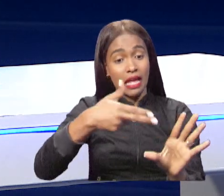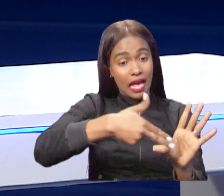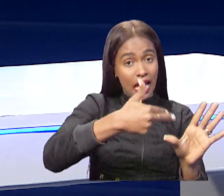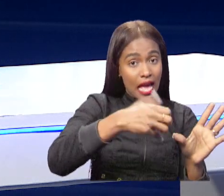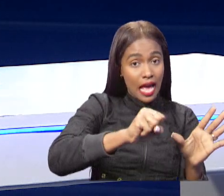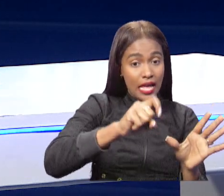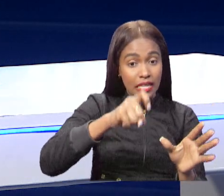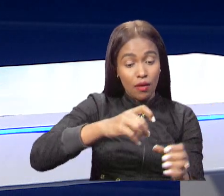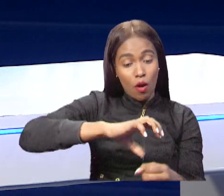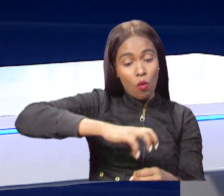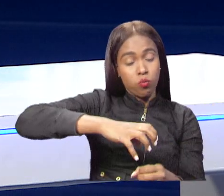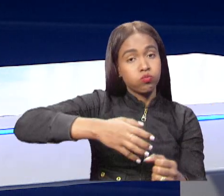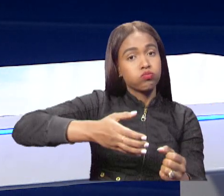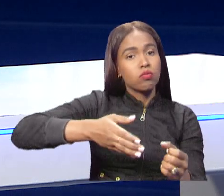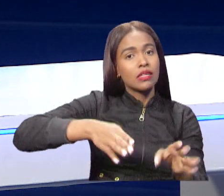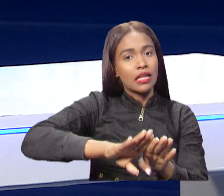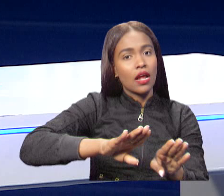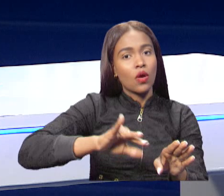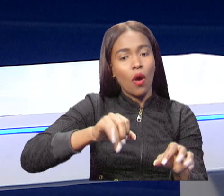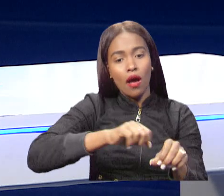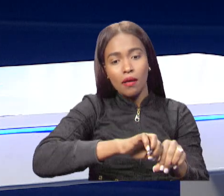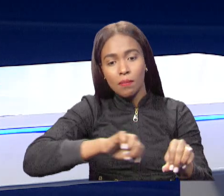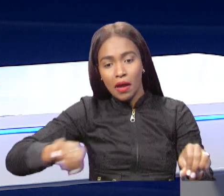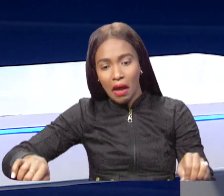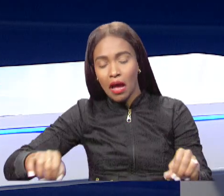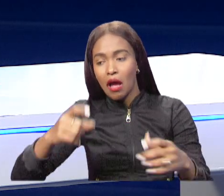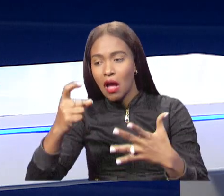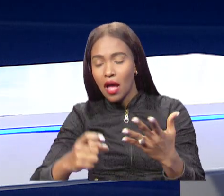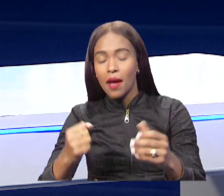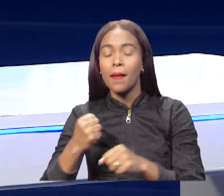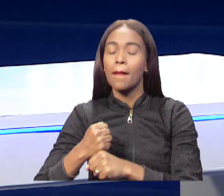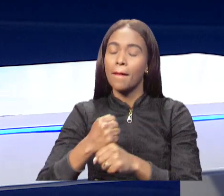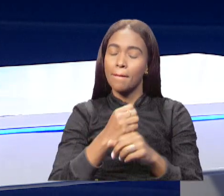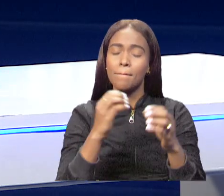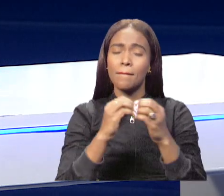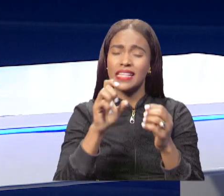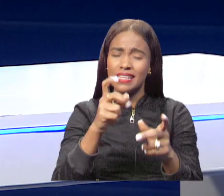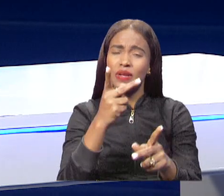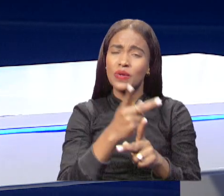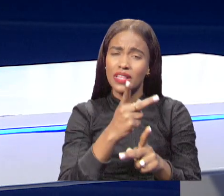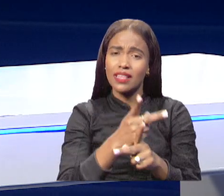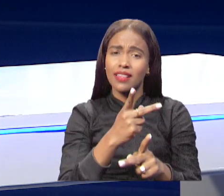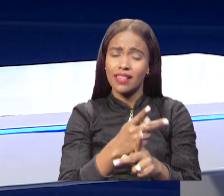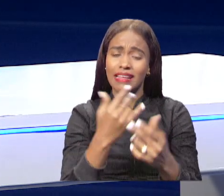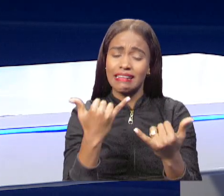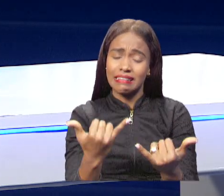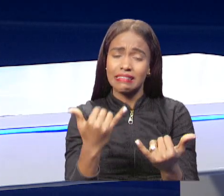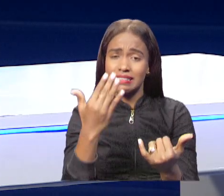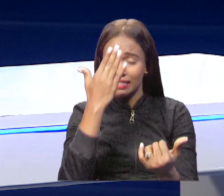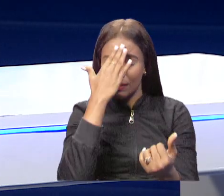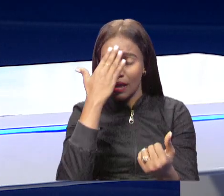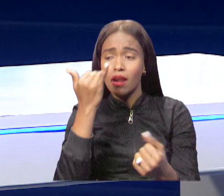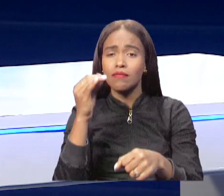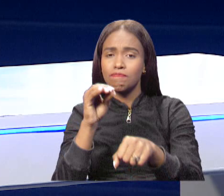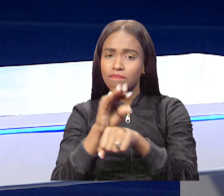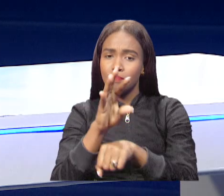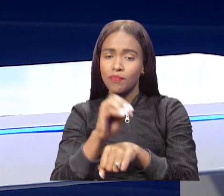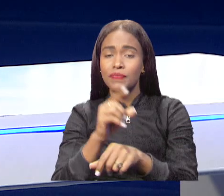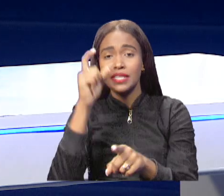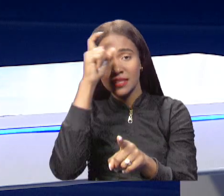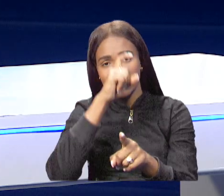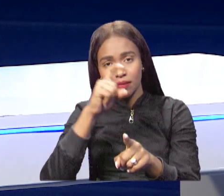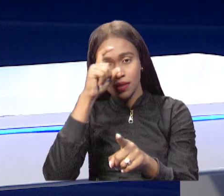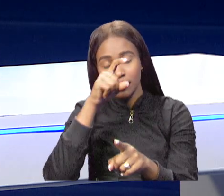mantenerlos cerrados y, si es posible, incluso desconectarlo para mayor seguridad. Vamos a cuidarnos. No está de más esa exhortación, que es sabia